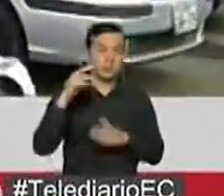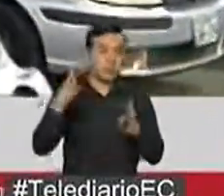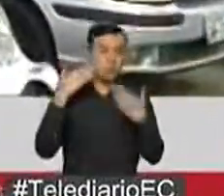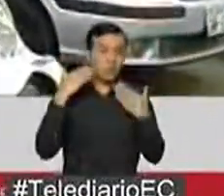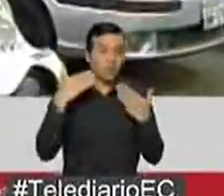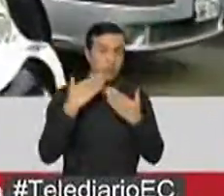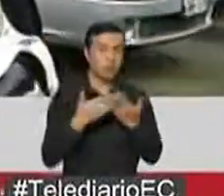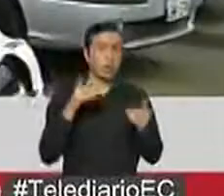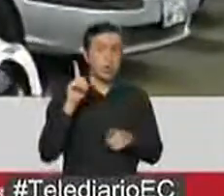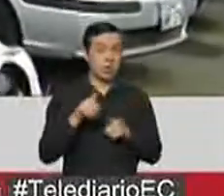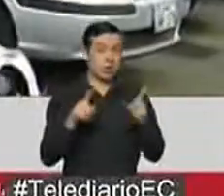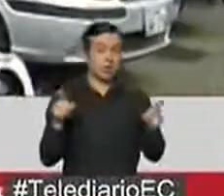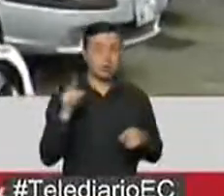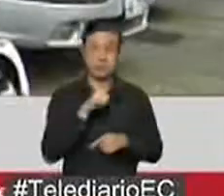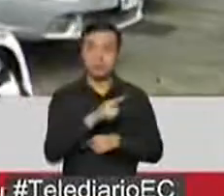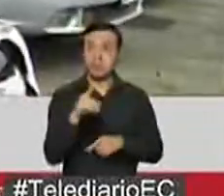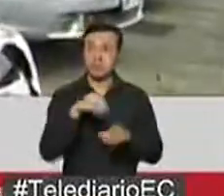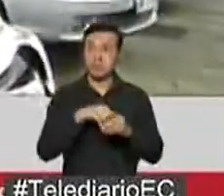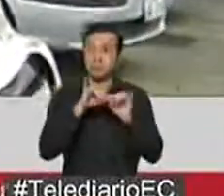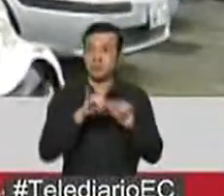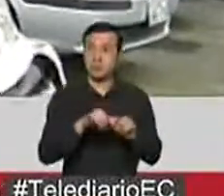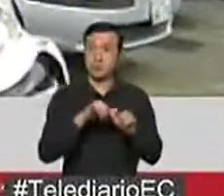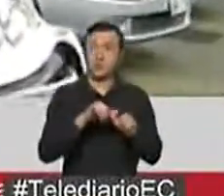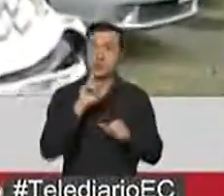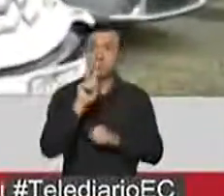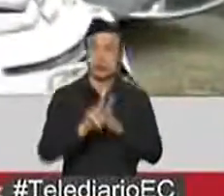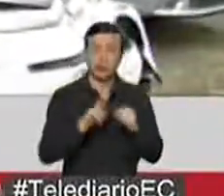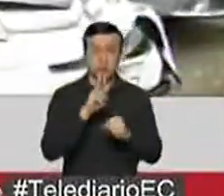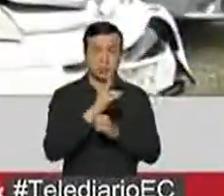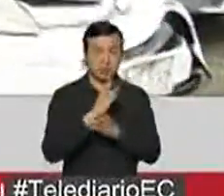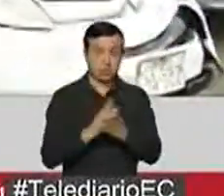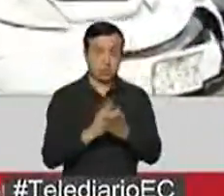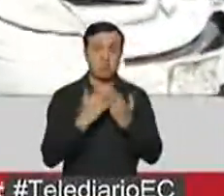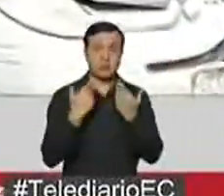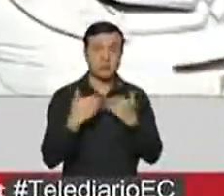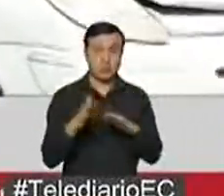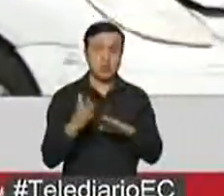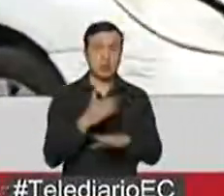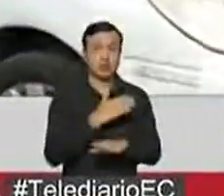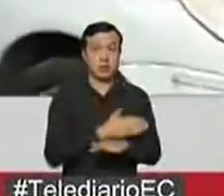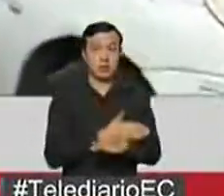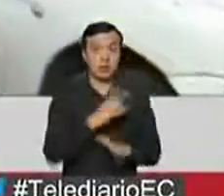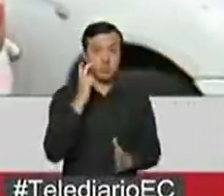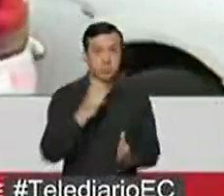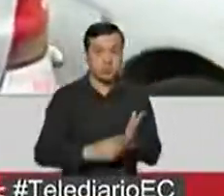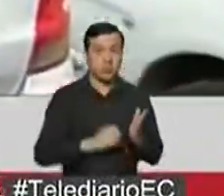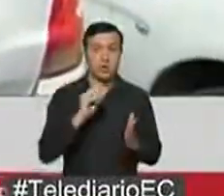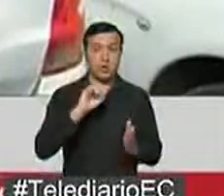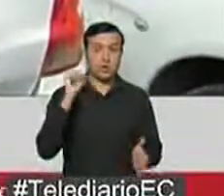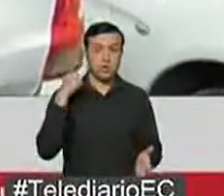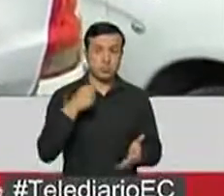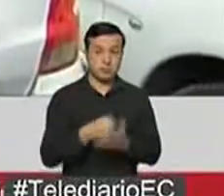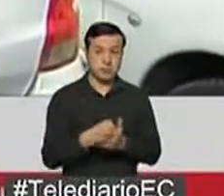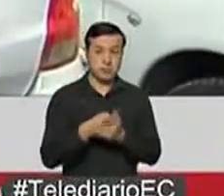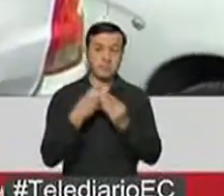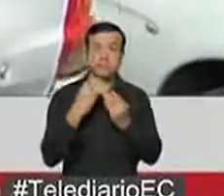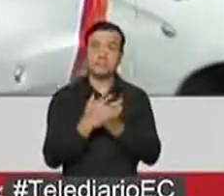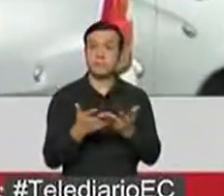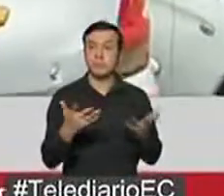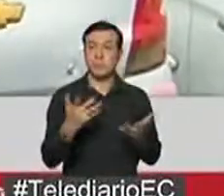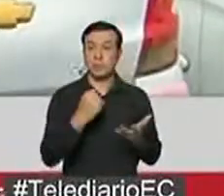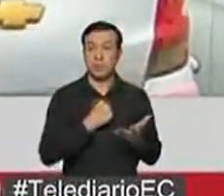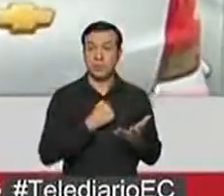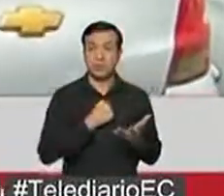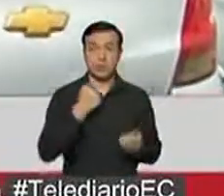y algunos llevan en este sitio hasta dos años y medio ingresados por infracciones o accidentes de tránsito los propietarios